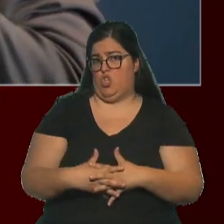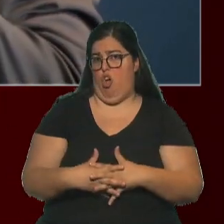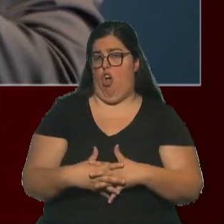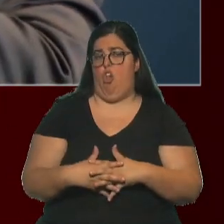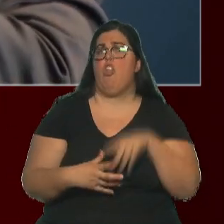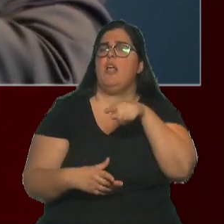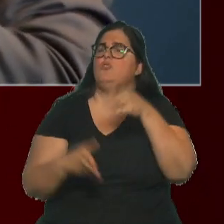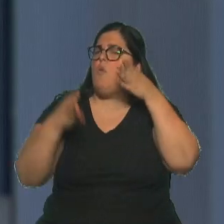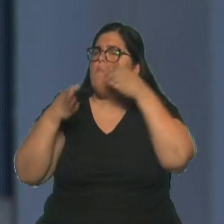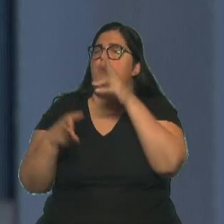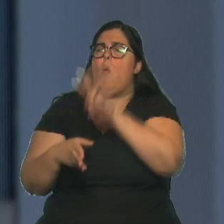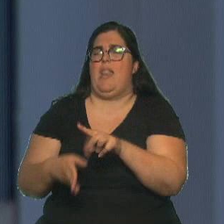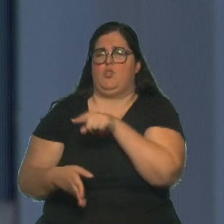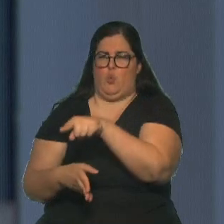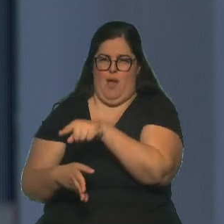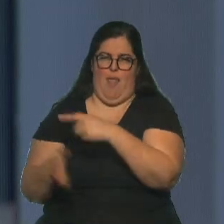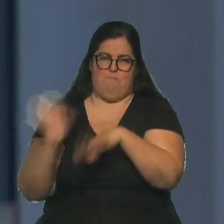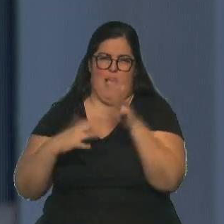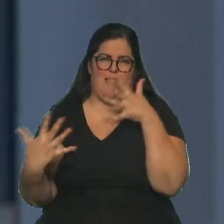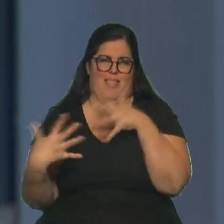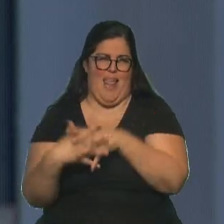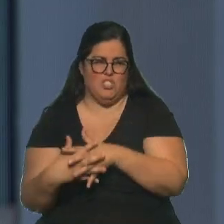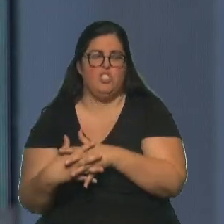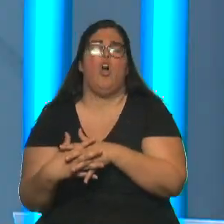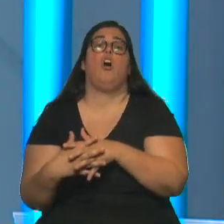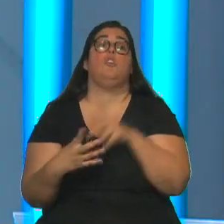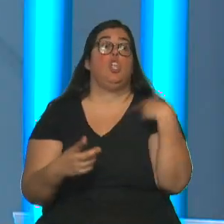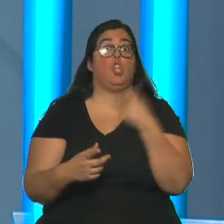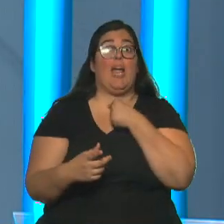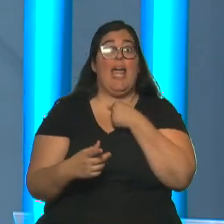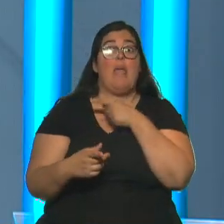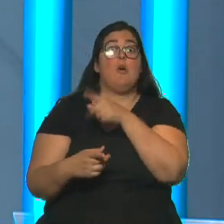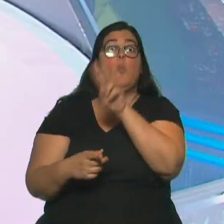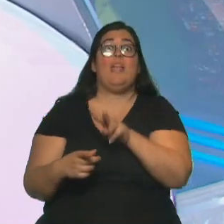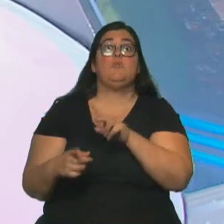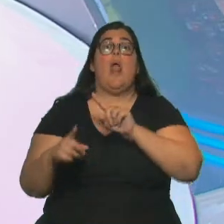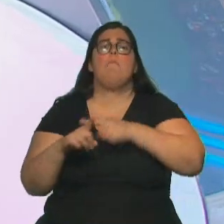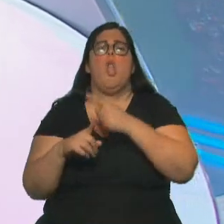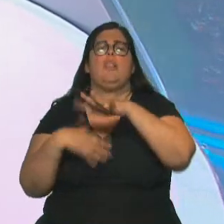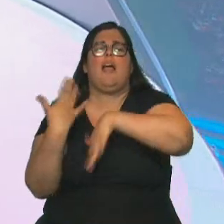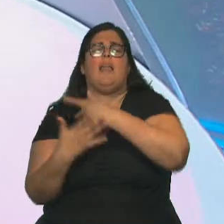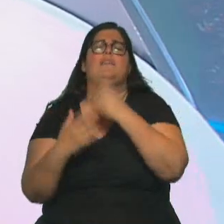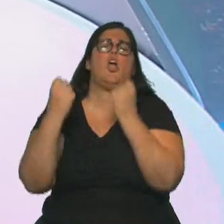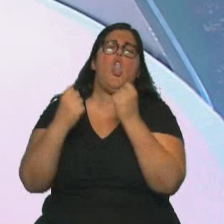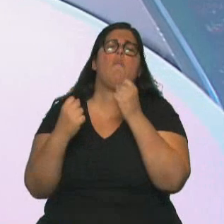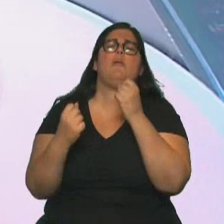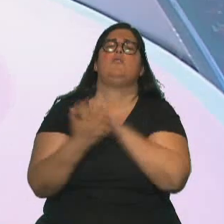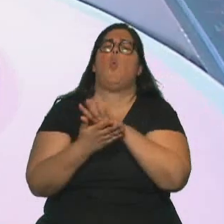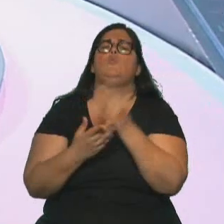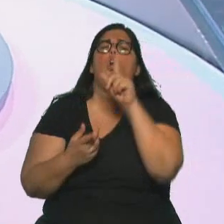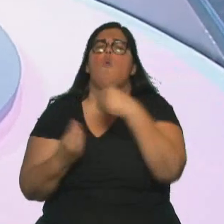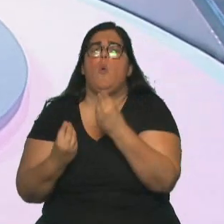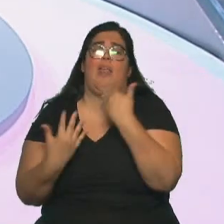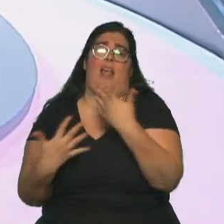muy puesto en Venezuela, ¿no? Esta idea de si queremos contribuir a que supere su crisis política, económica, es con la integración,